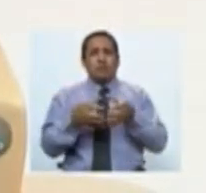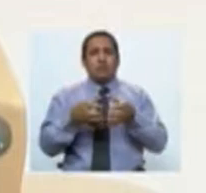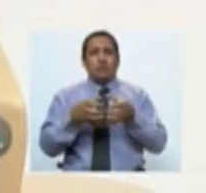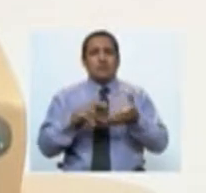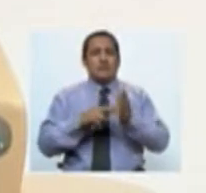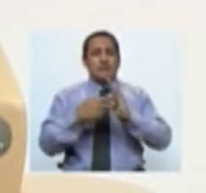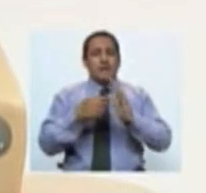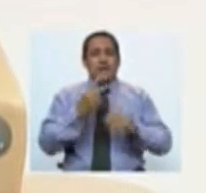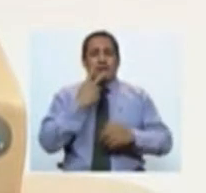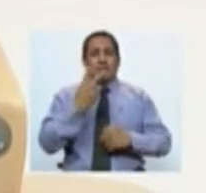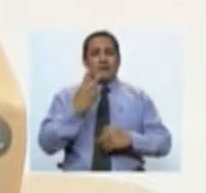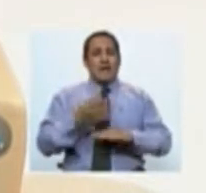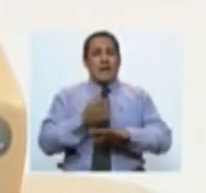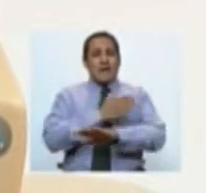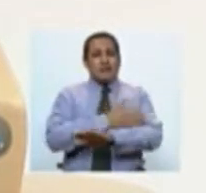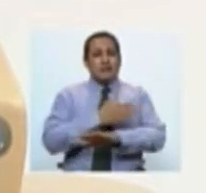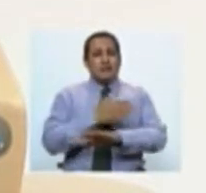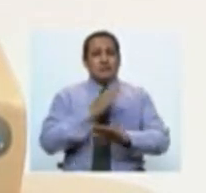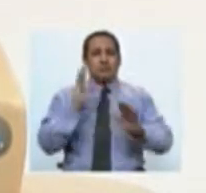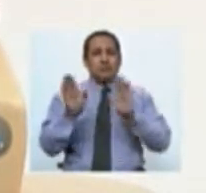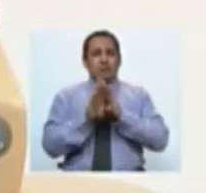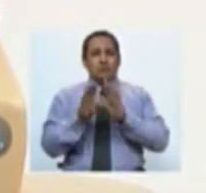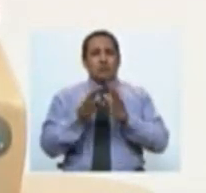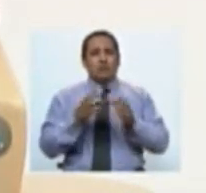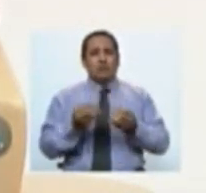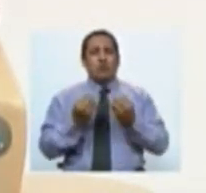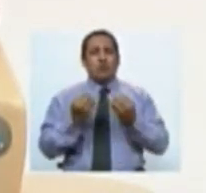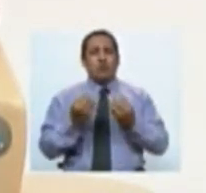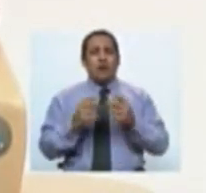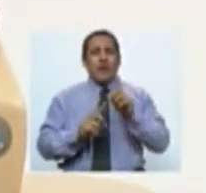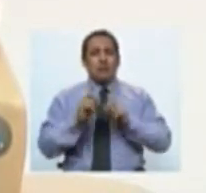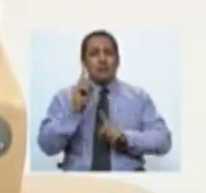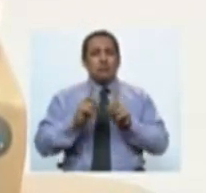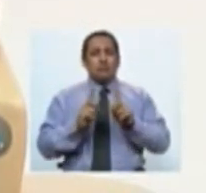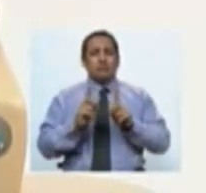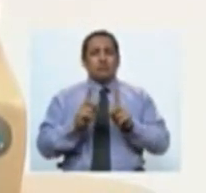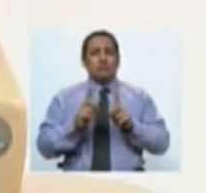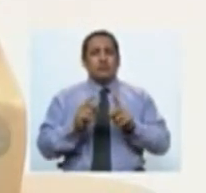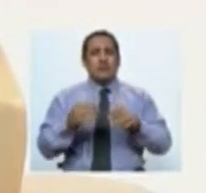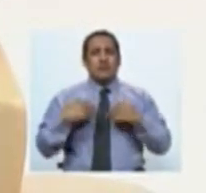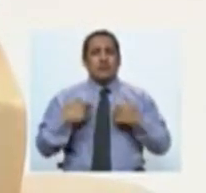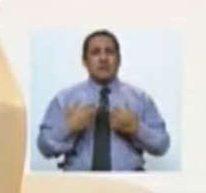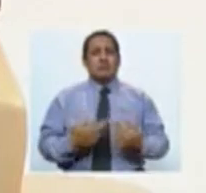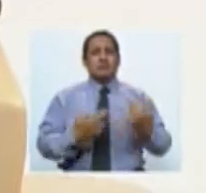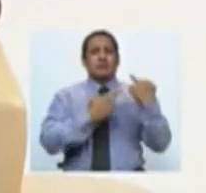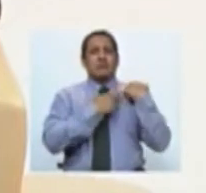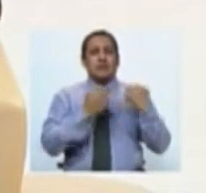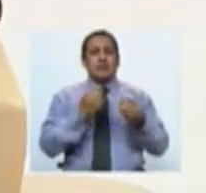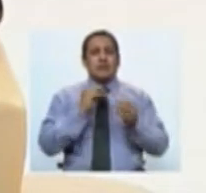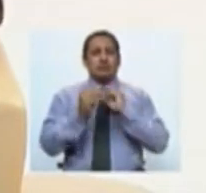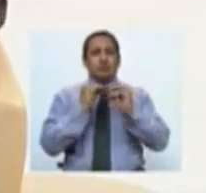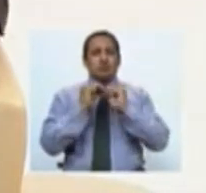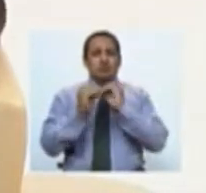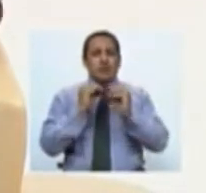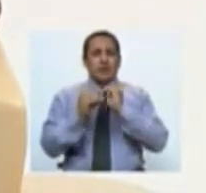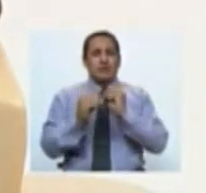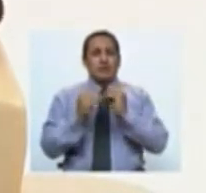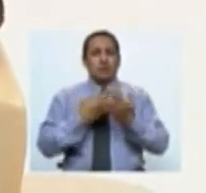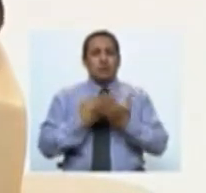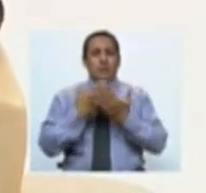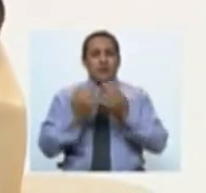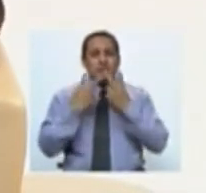¿no? Política entendida en el sentido como aquella potestad de